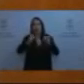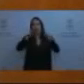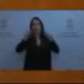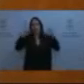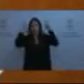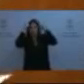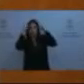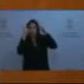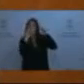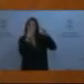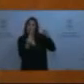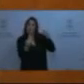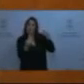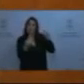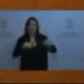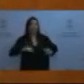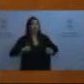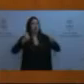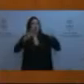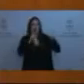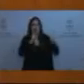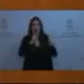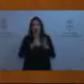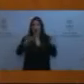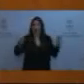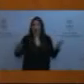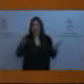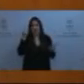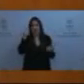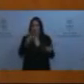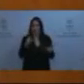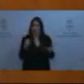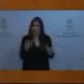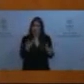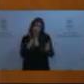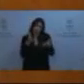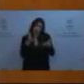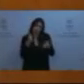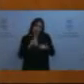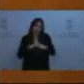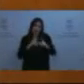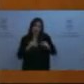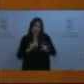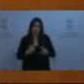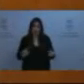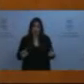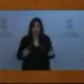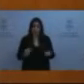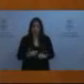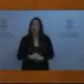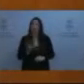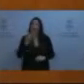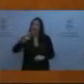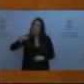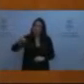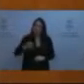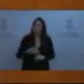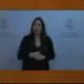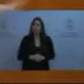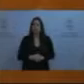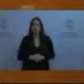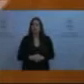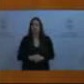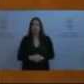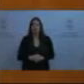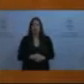no morir en el intento». Yo creo que tampoco es nada beneficioso para Asturias. Y lo voy a poner otro ejemplo. Ha disminuido,